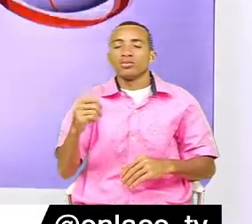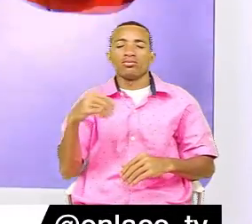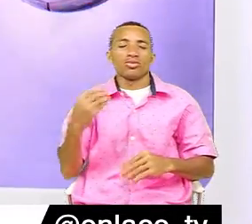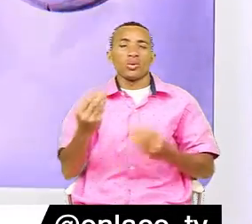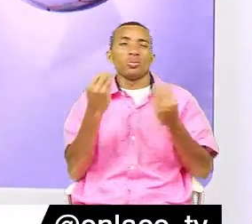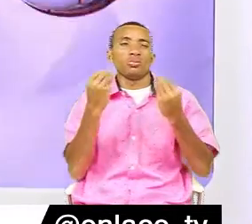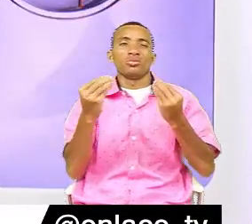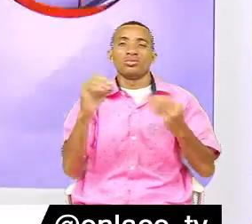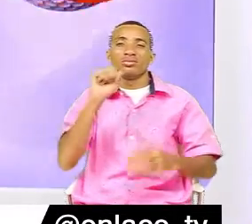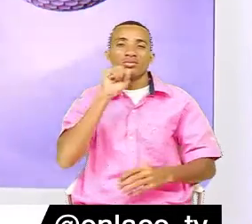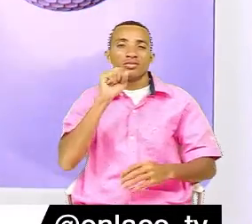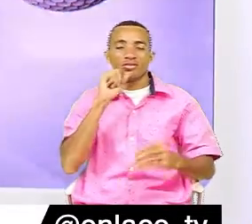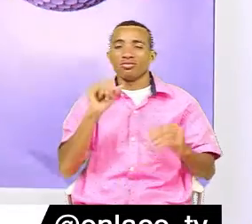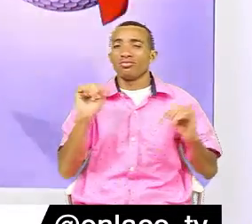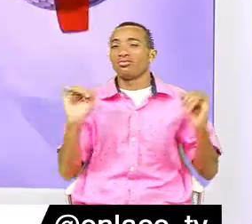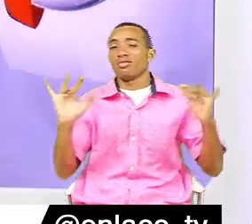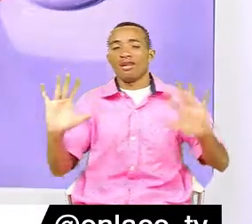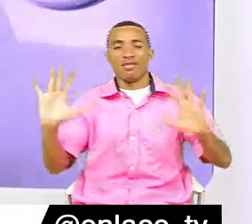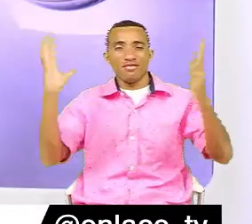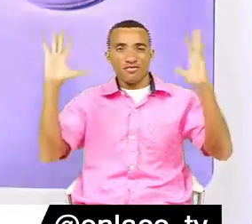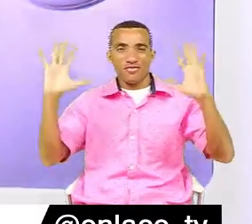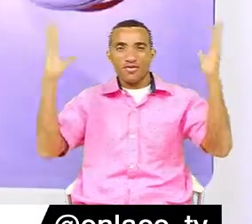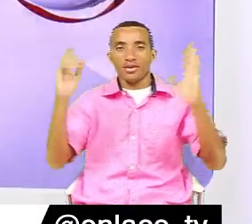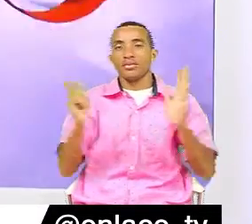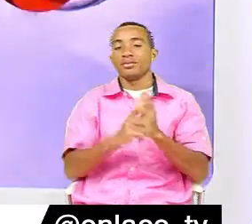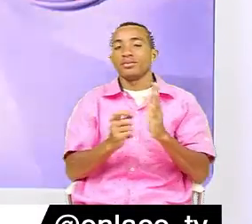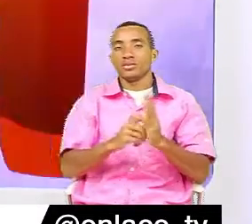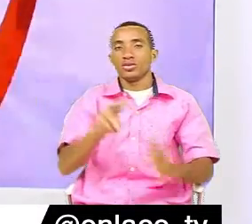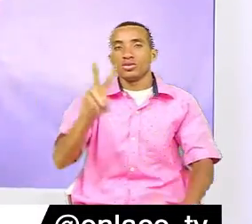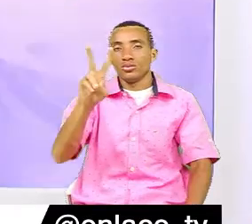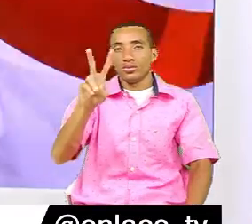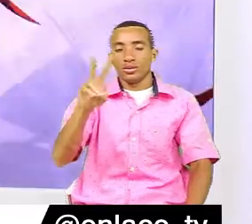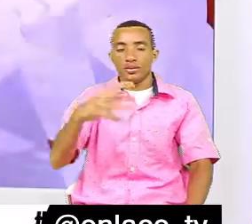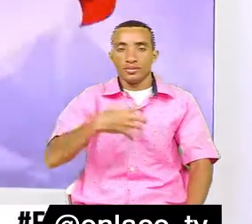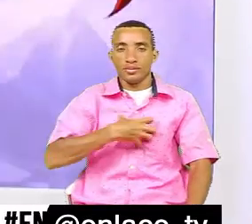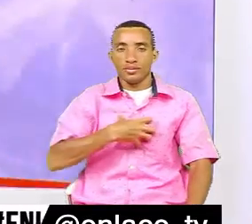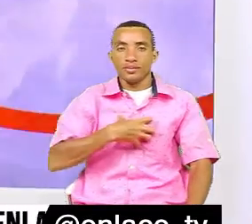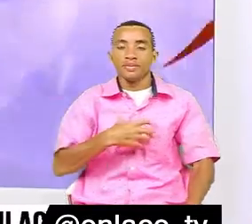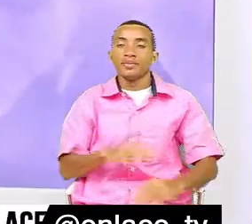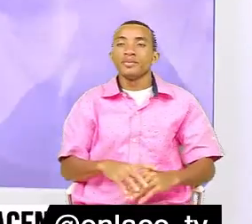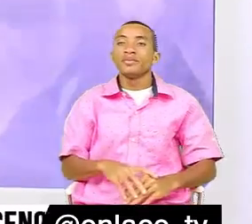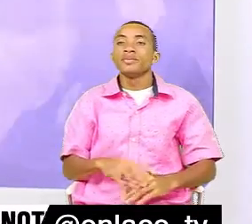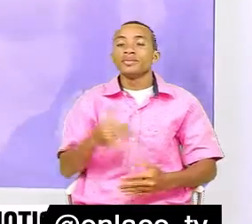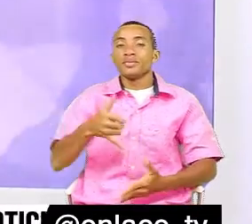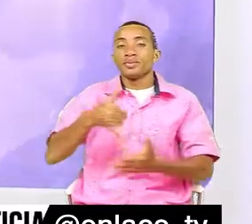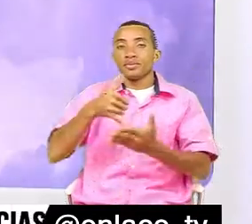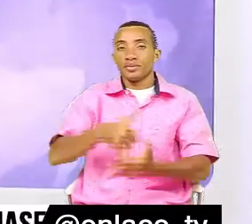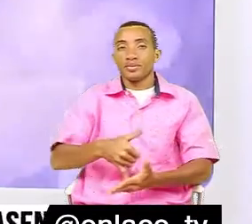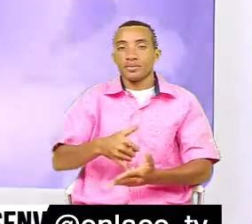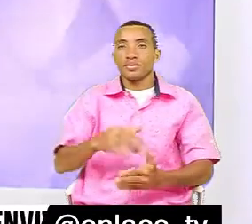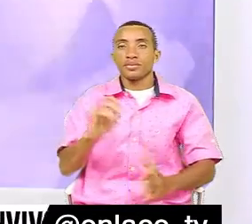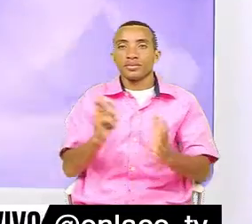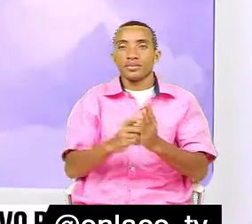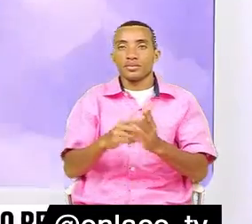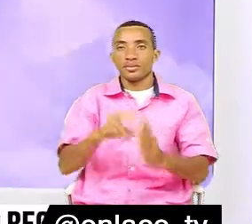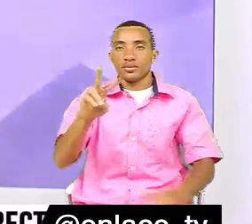del puerto petrolero la segunda conquista del cuadro Atlético Nacional, segundo trofeo en la Copa Libertadores de América.